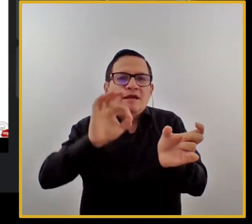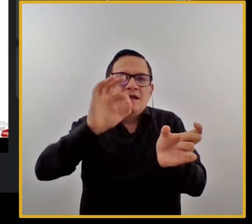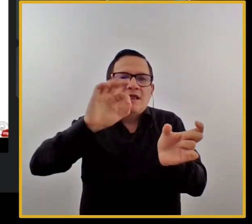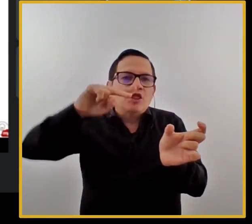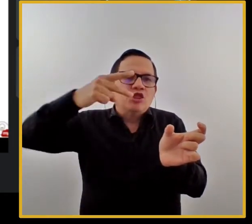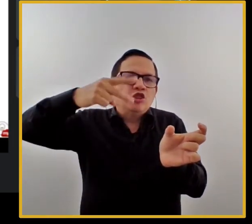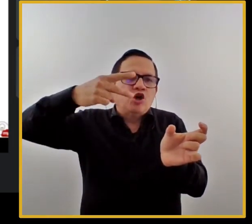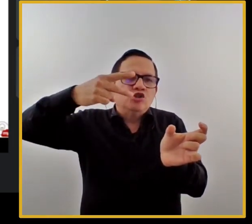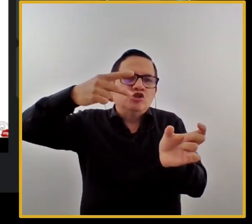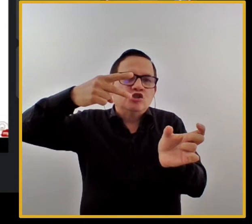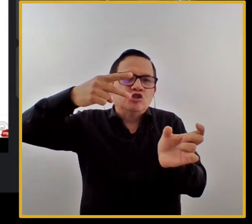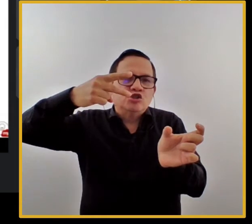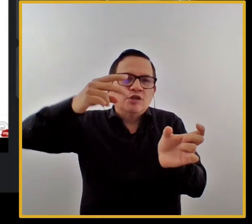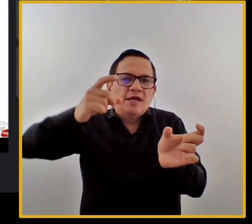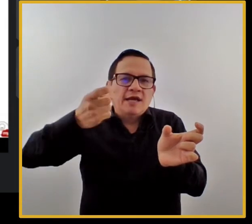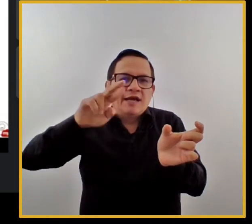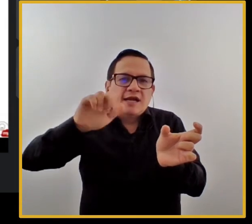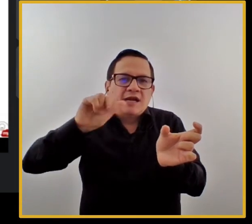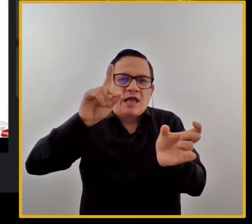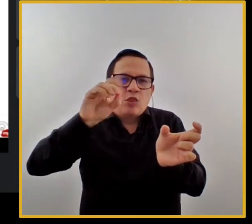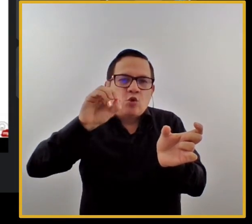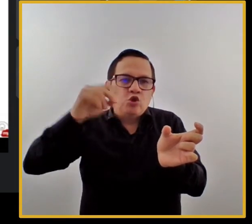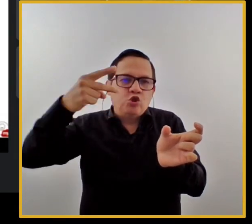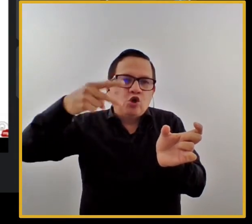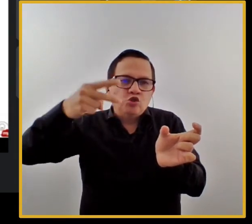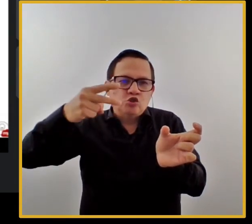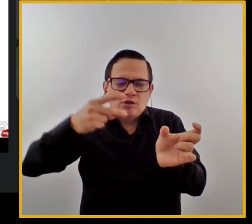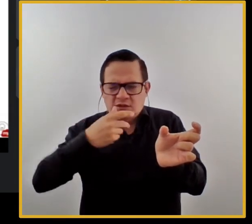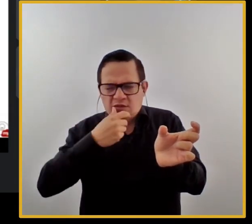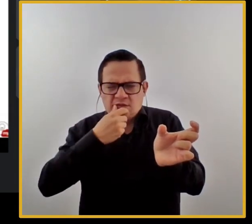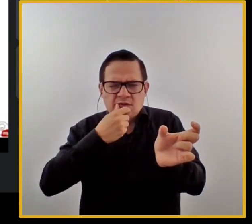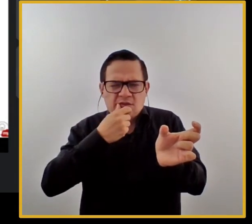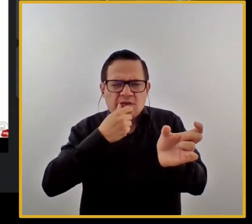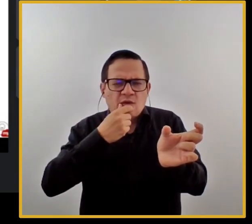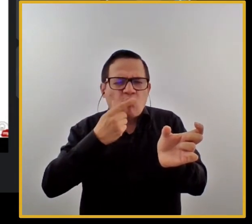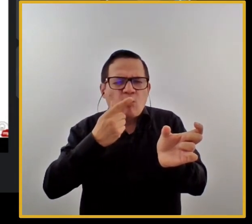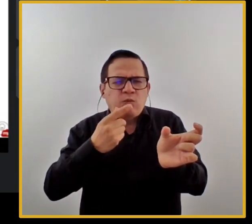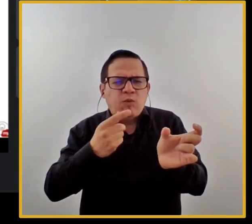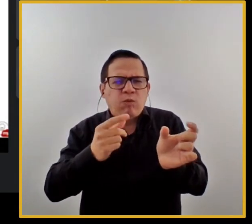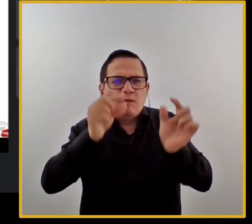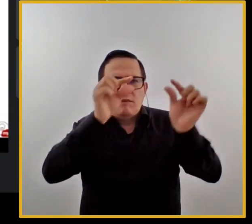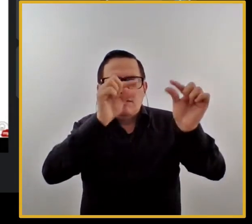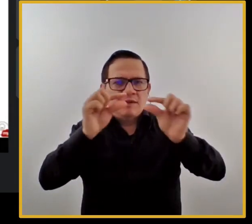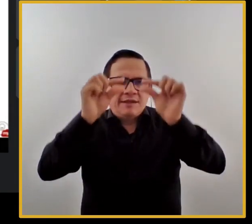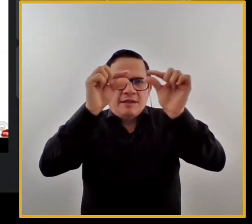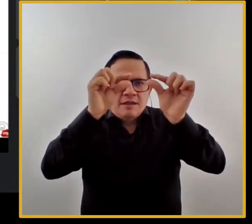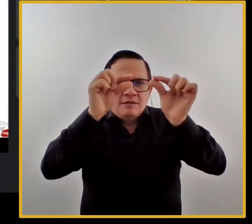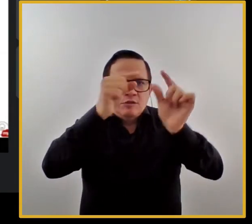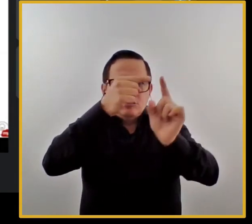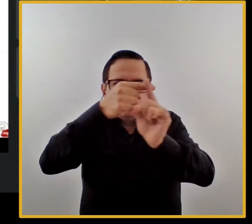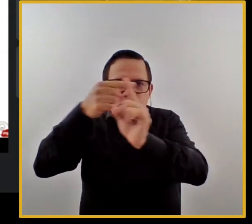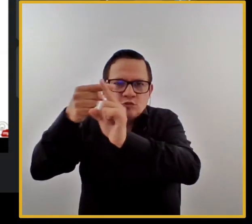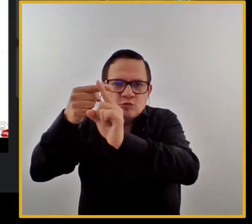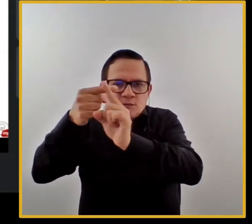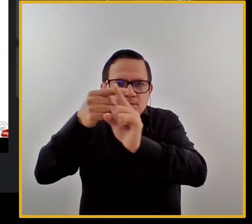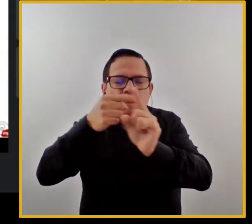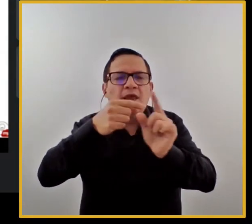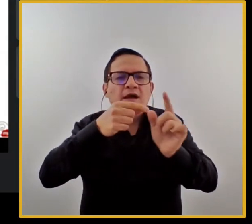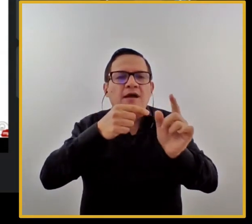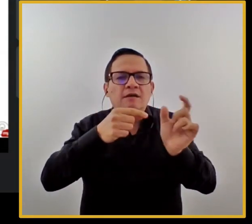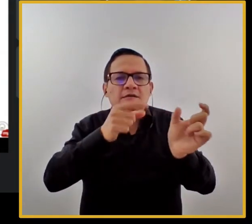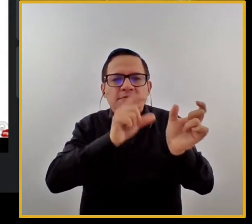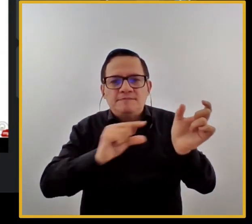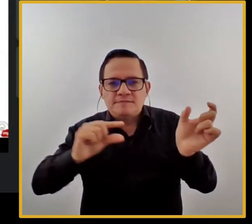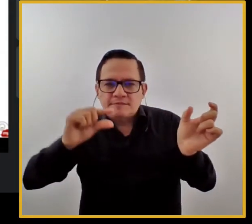¿cierto? Tenemos que allí, para poder determinar el grado, pues sumamos los exponentes de esa parte literal. Tenemos que acá también